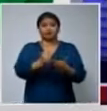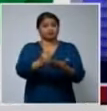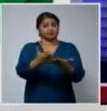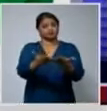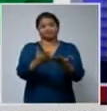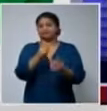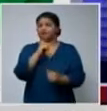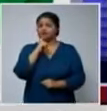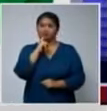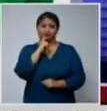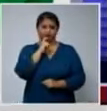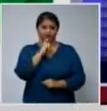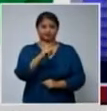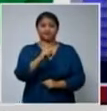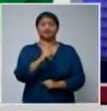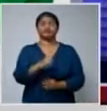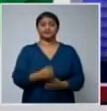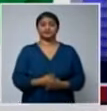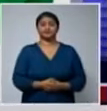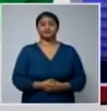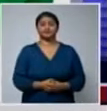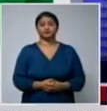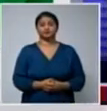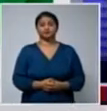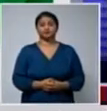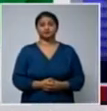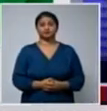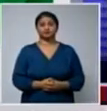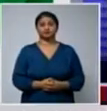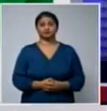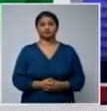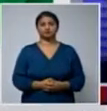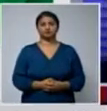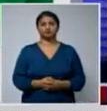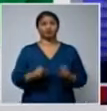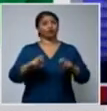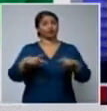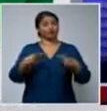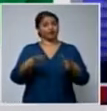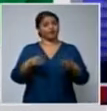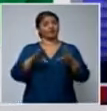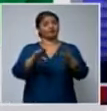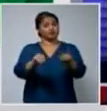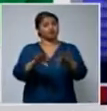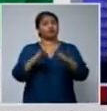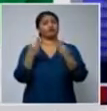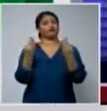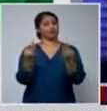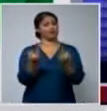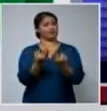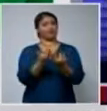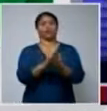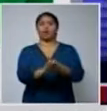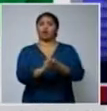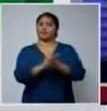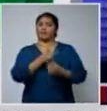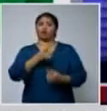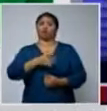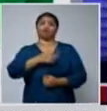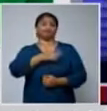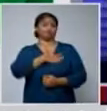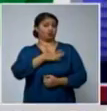se aplicaron en este paciente. Reiteramos nuestras condolencias, lamentamos mucho